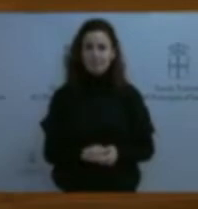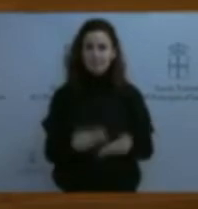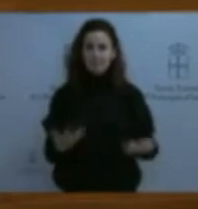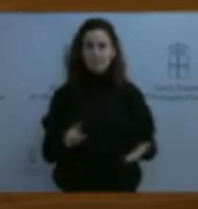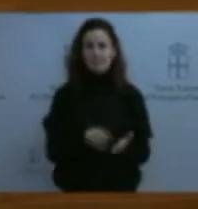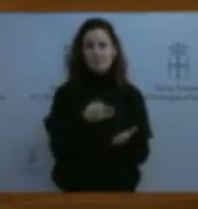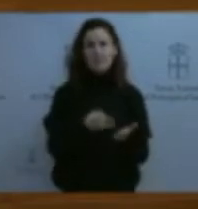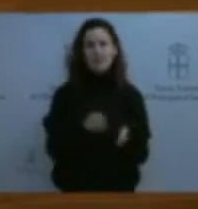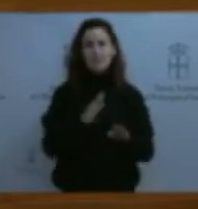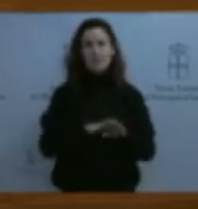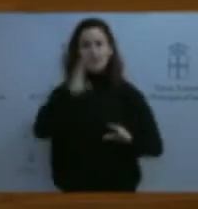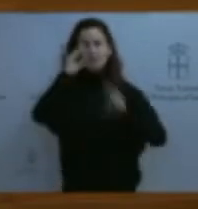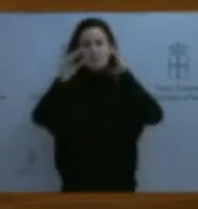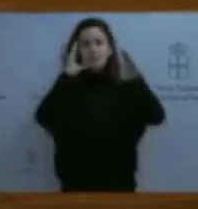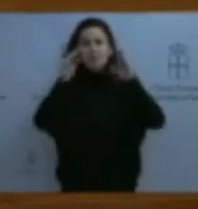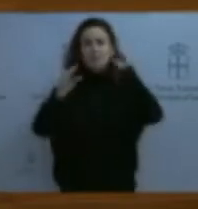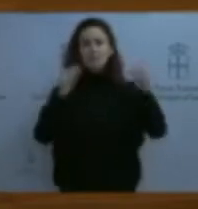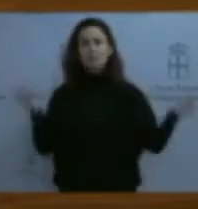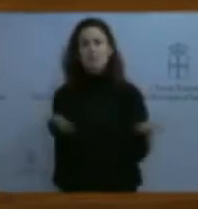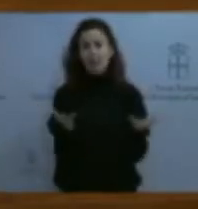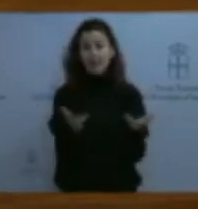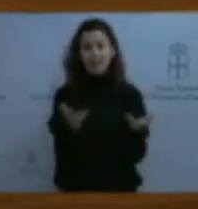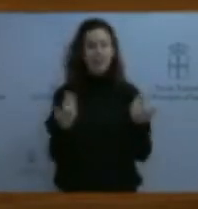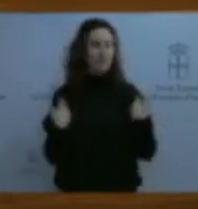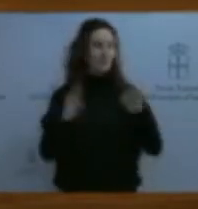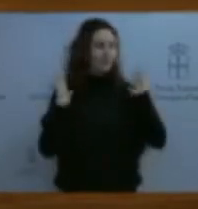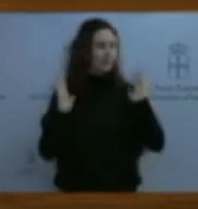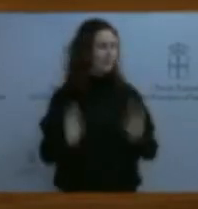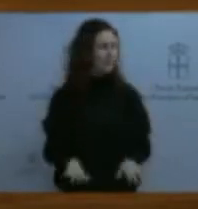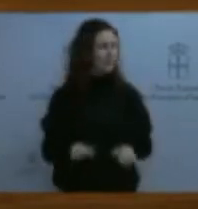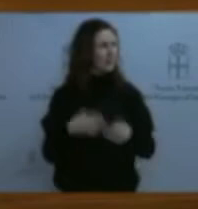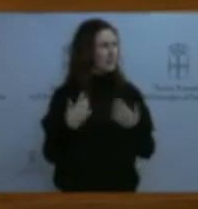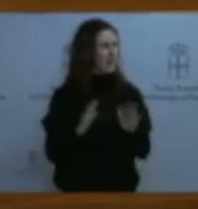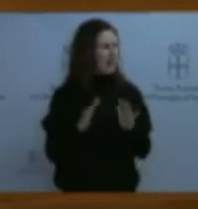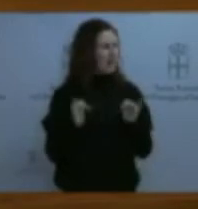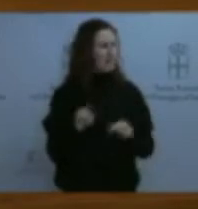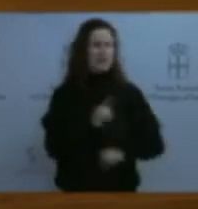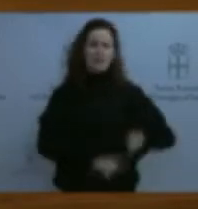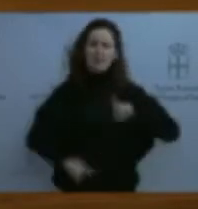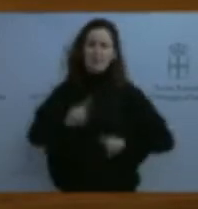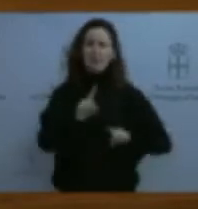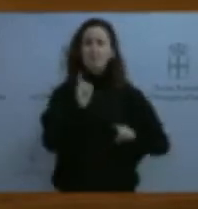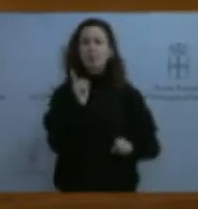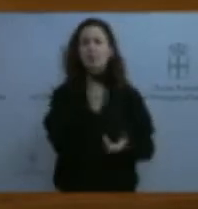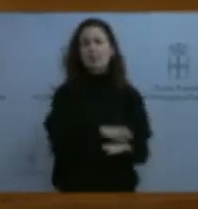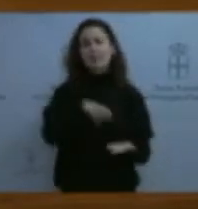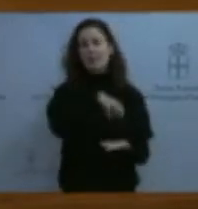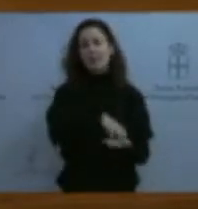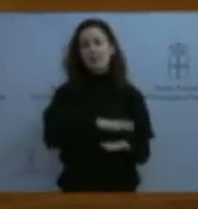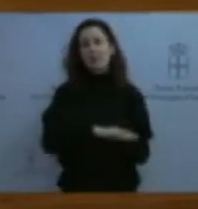planes de evacuación, mire, es muy grave. Y no le hablo de un centro, no le hablo de casos aislados, como diría el